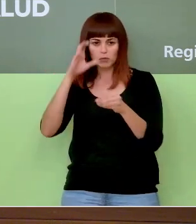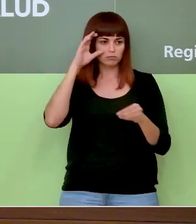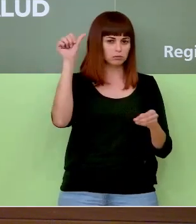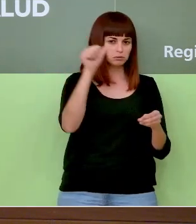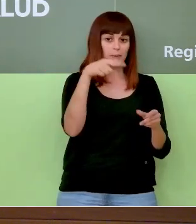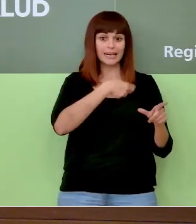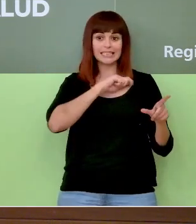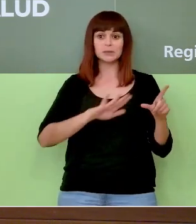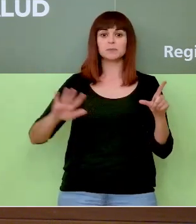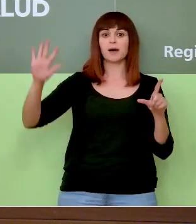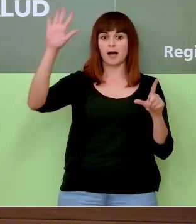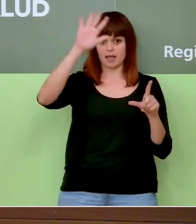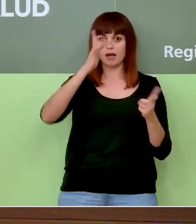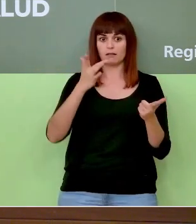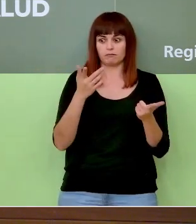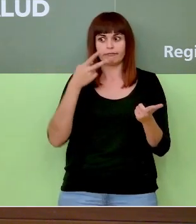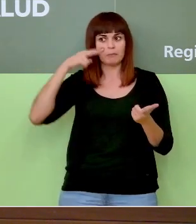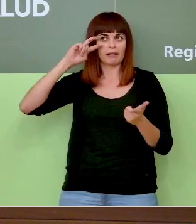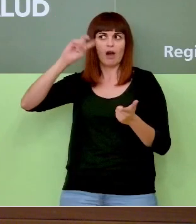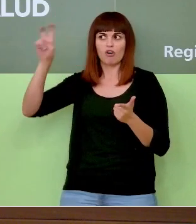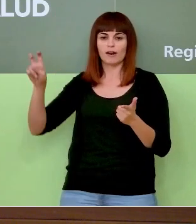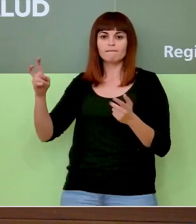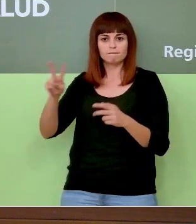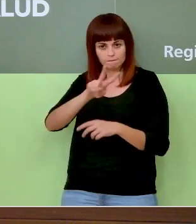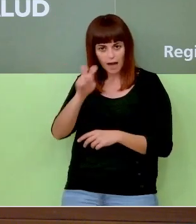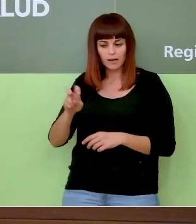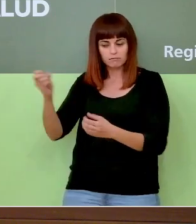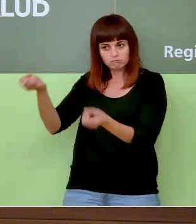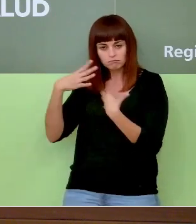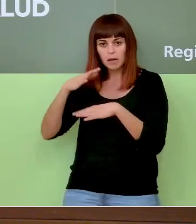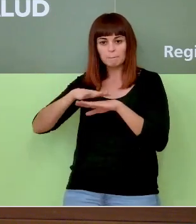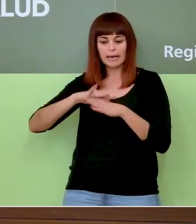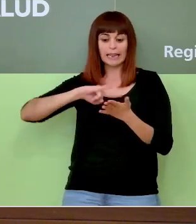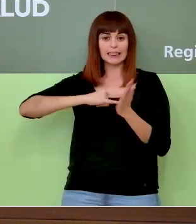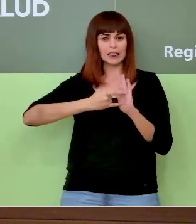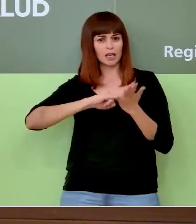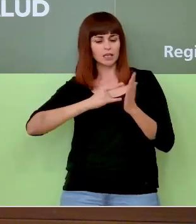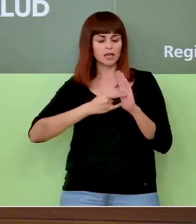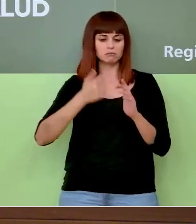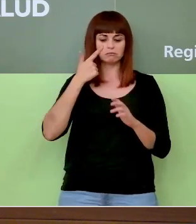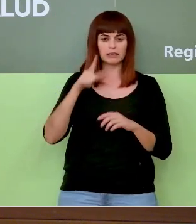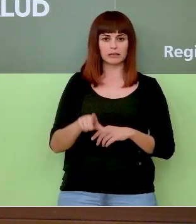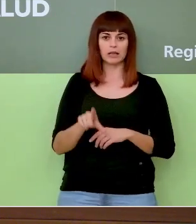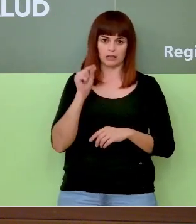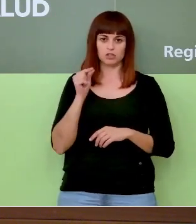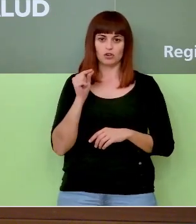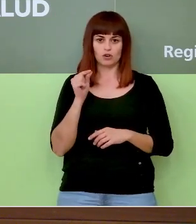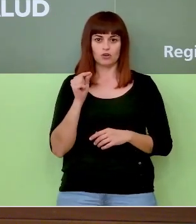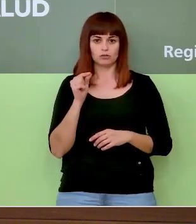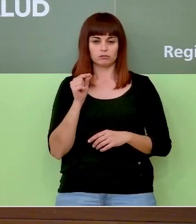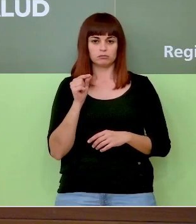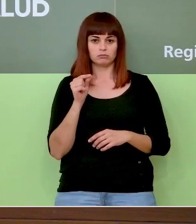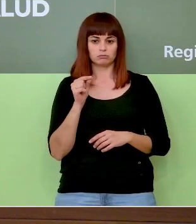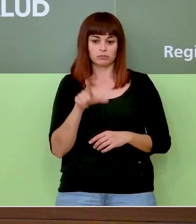de España, de otras experiencias que también nos valen mucho para poder técnicamente tomar decisiones